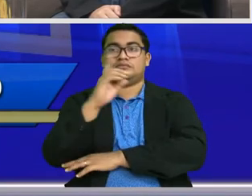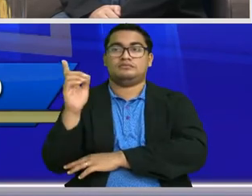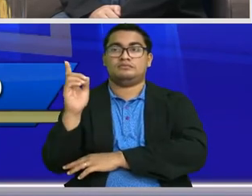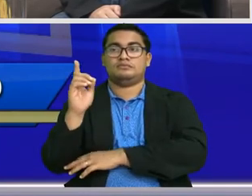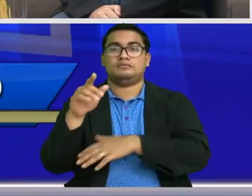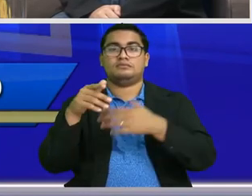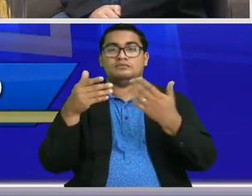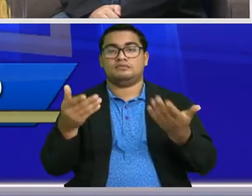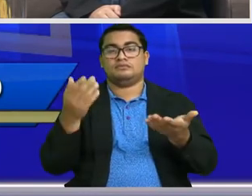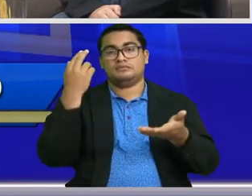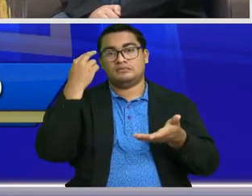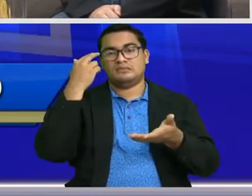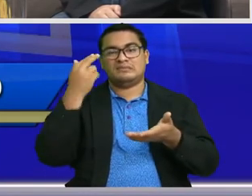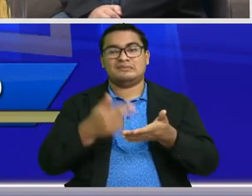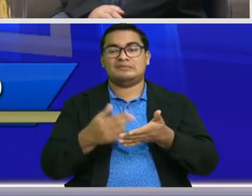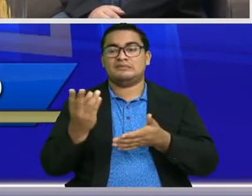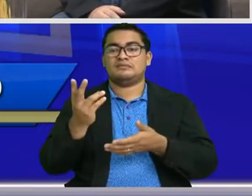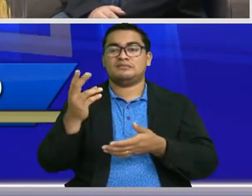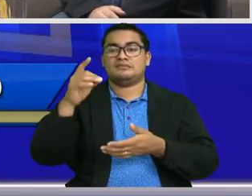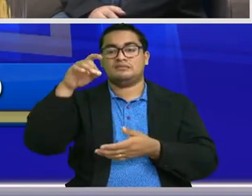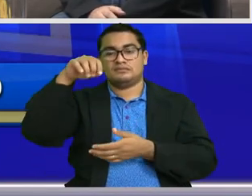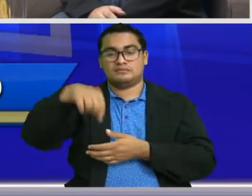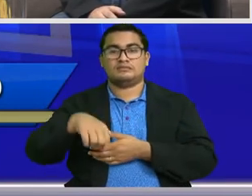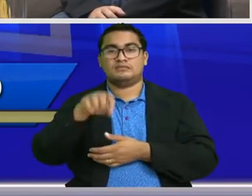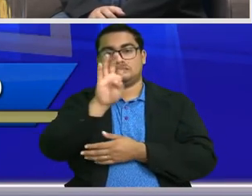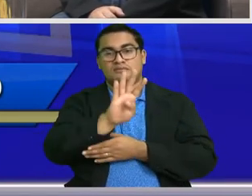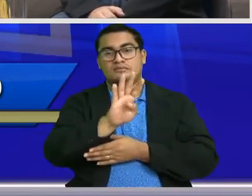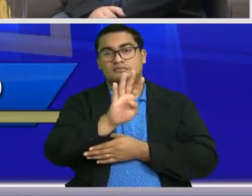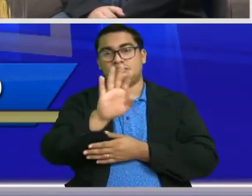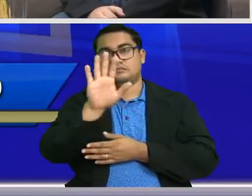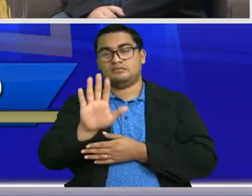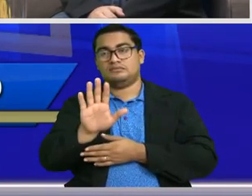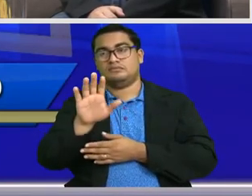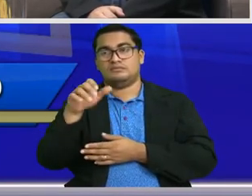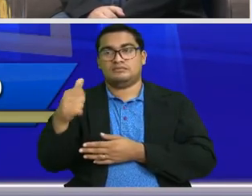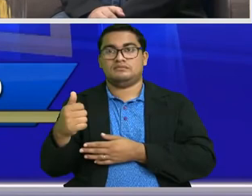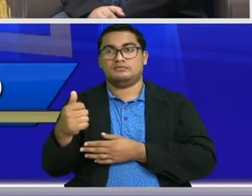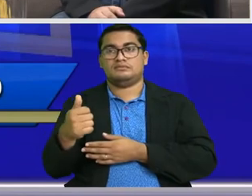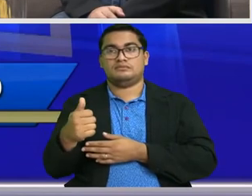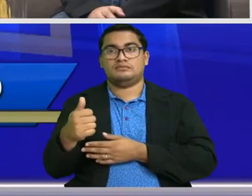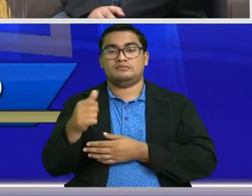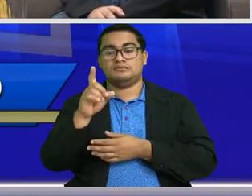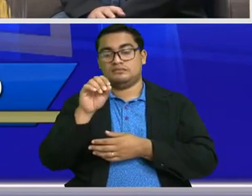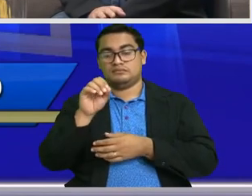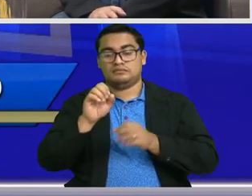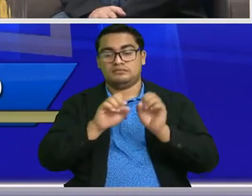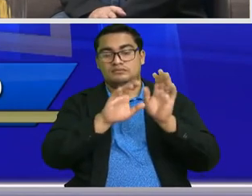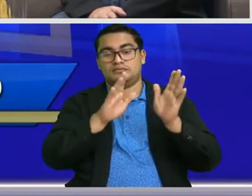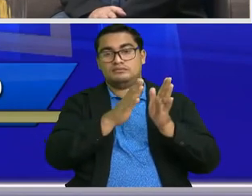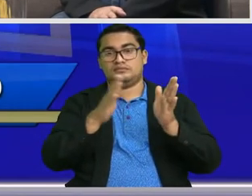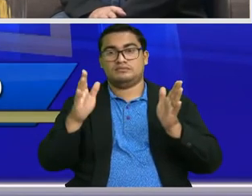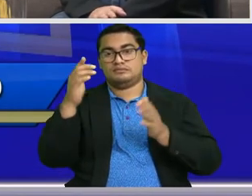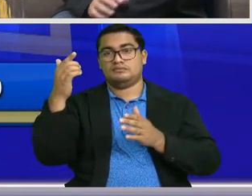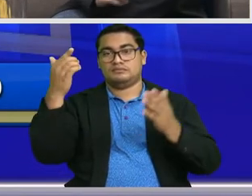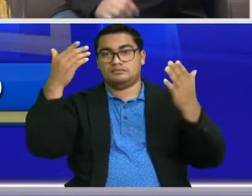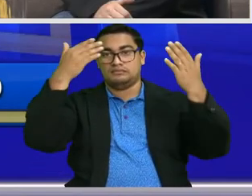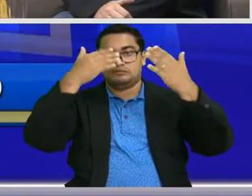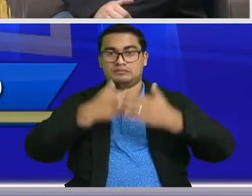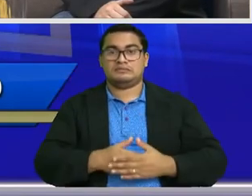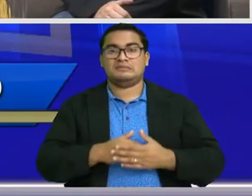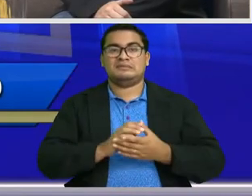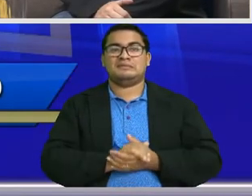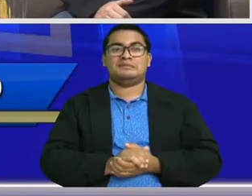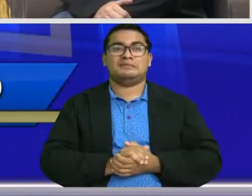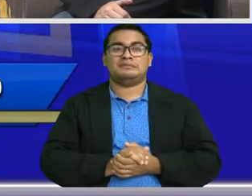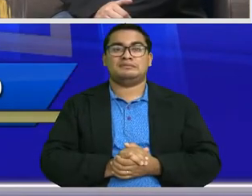para recordarles la fecha, ¿verdad? 4, 5 y 6, y vamos a estar desde las 10 de la mañana hasta las 7 de la noche.